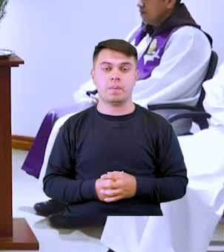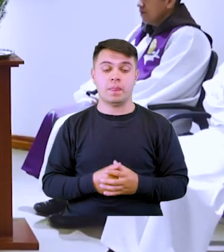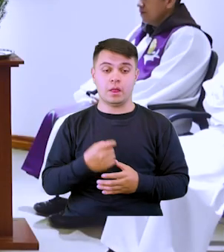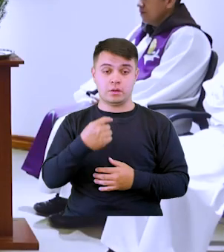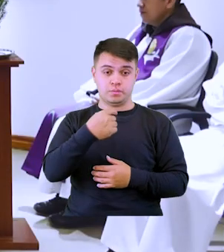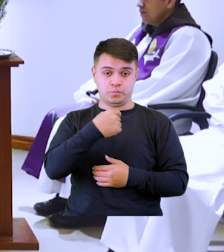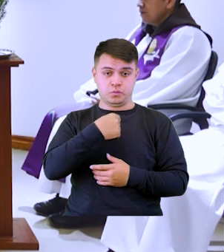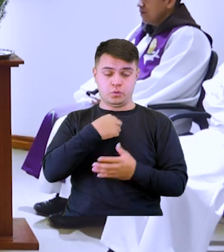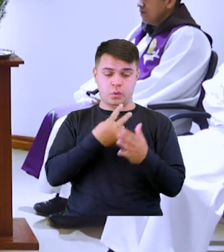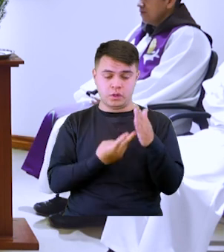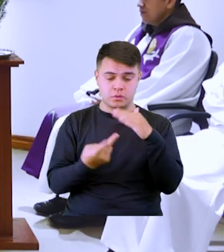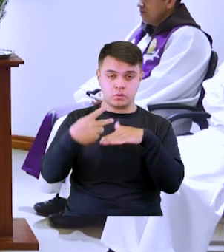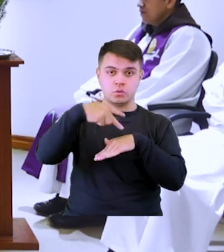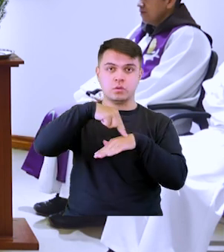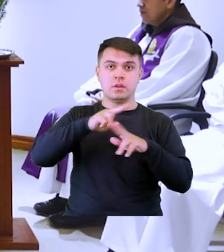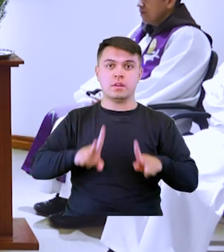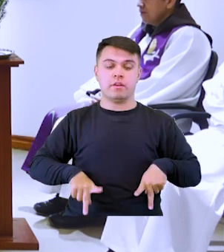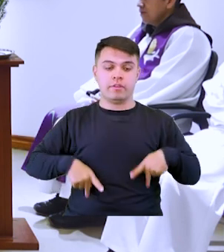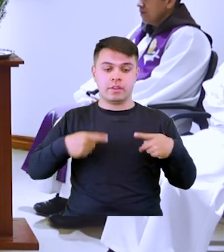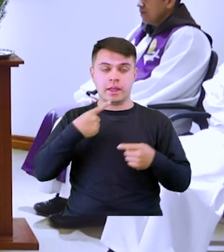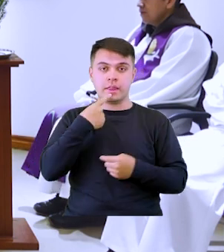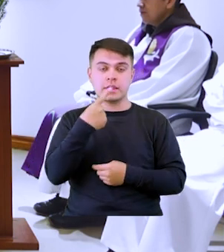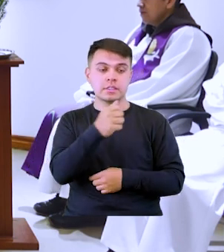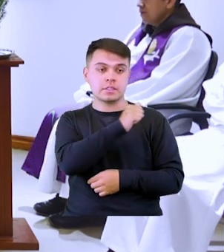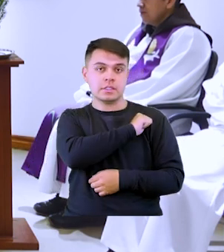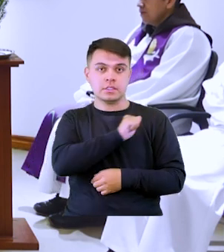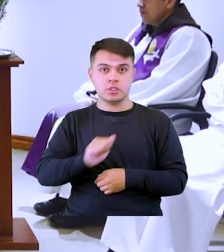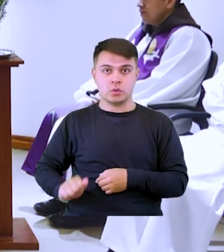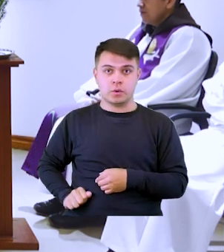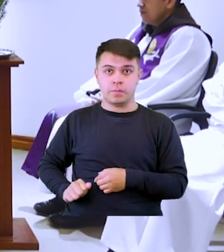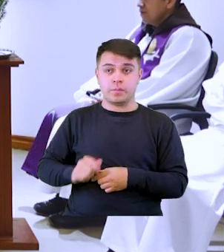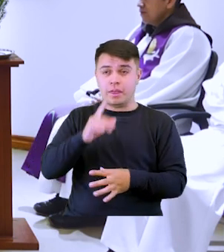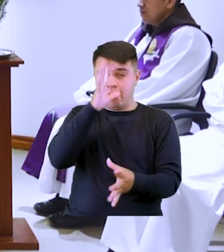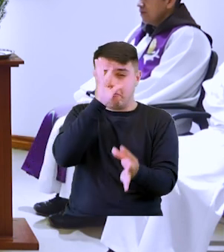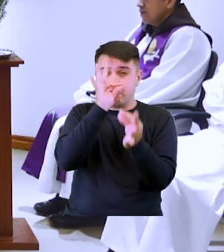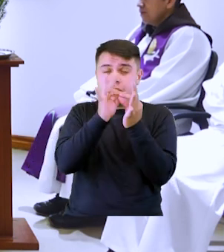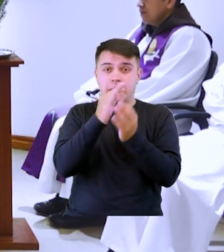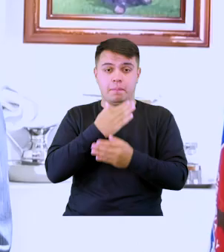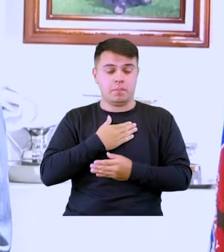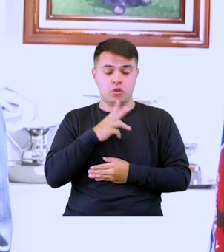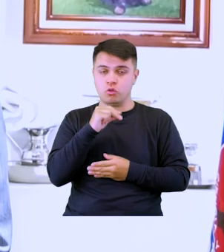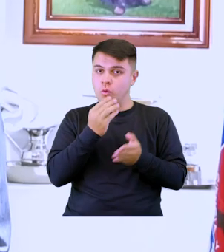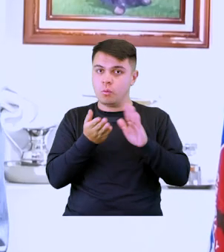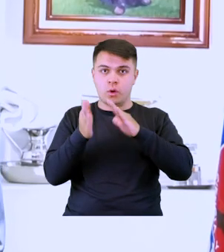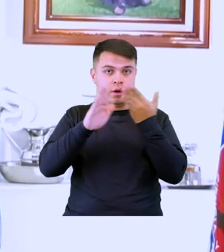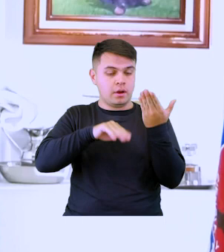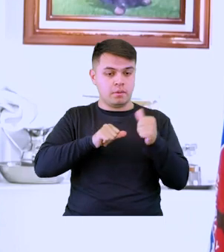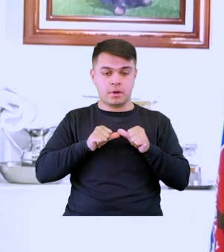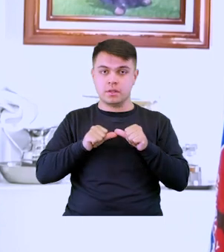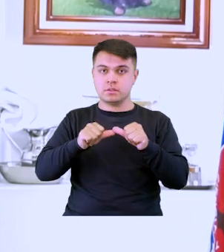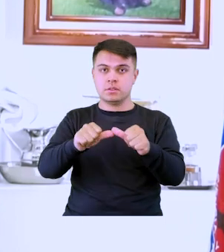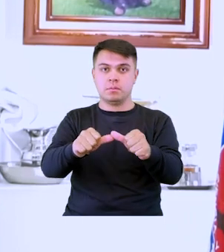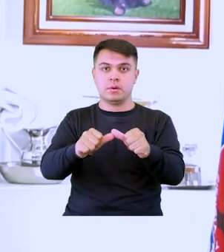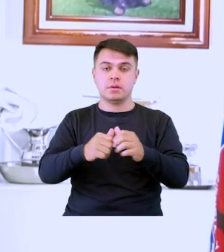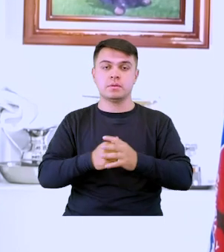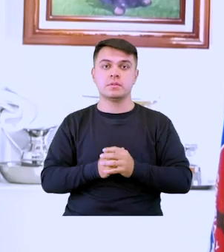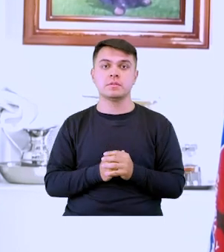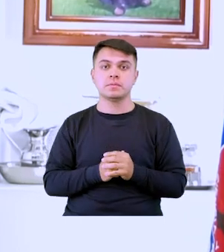Yo soy la resurrección y la vida, dice el Señor. El que cree en mí no morirá para siempre.